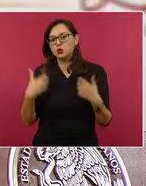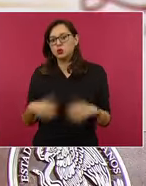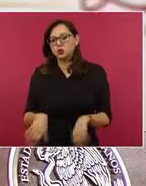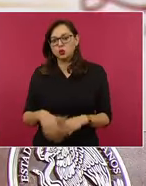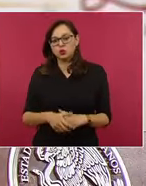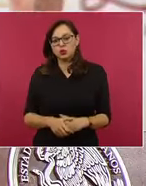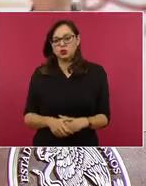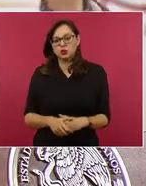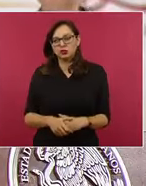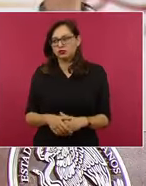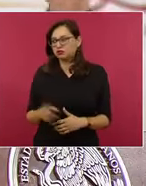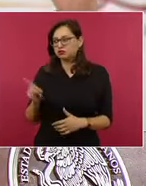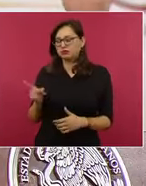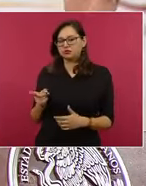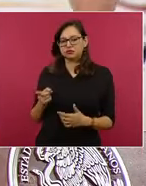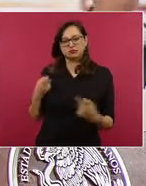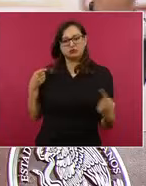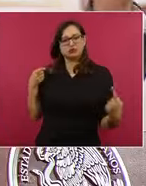o